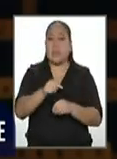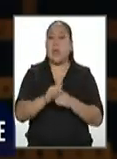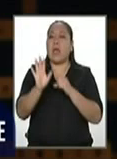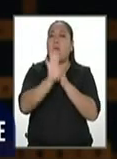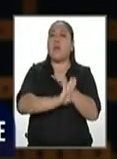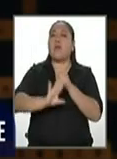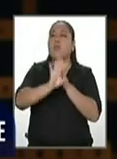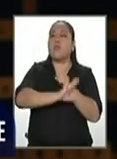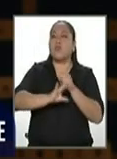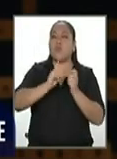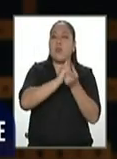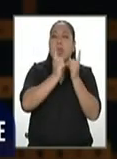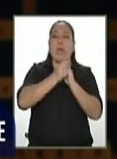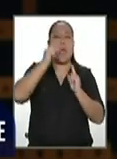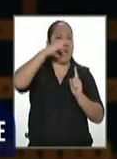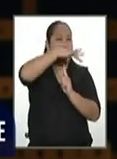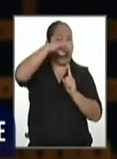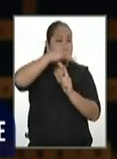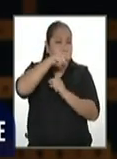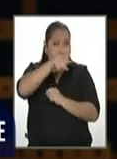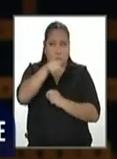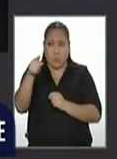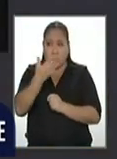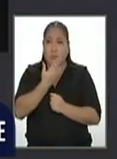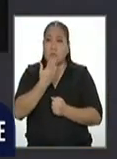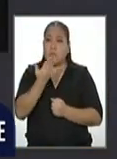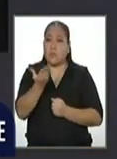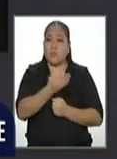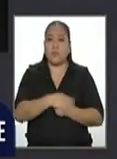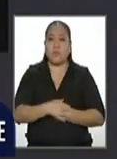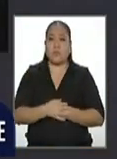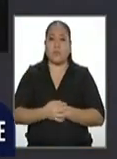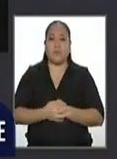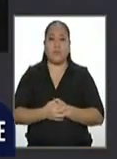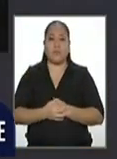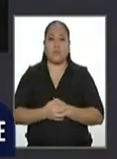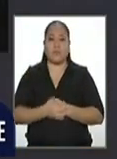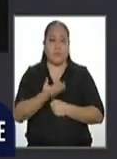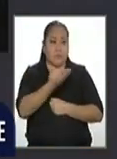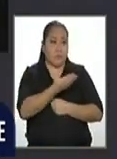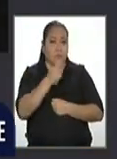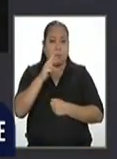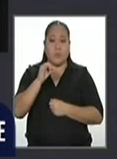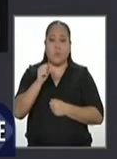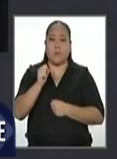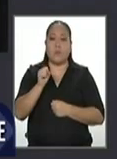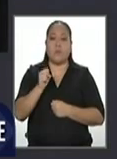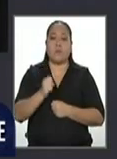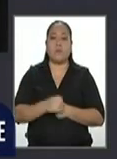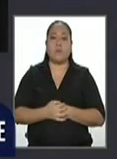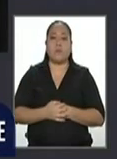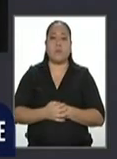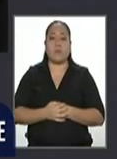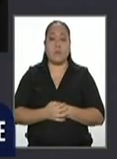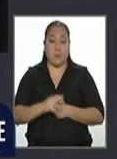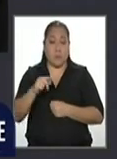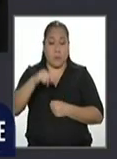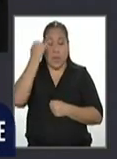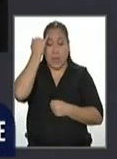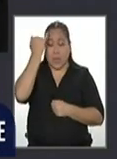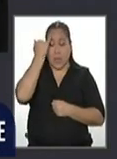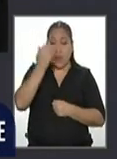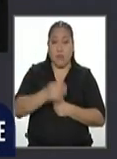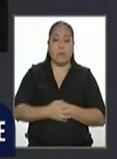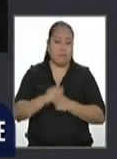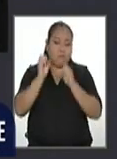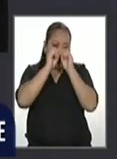al cambio climático? Si alguien quisiera intervenir. Sí. Señora Rosas. Nuestra propuesta